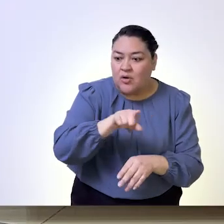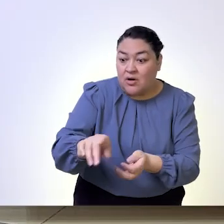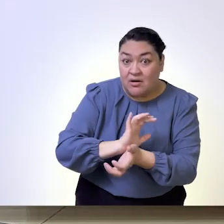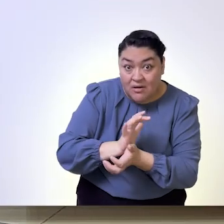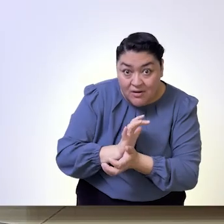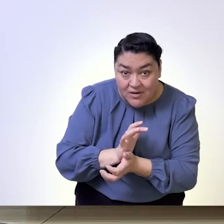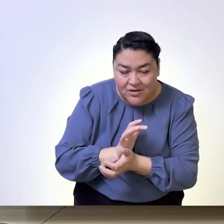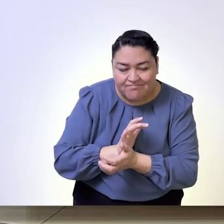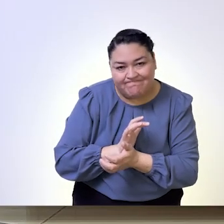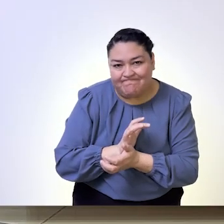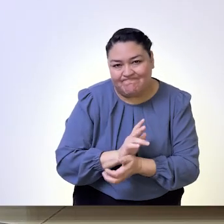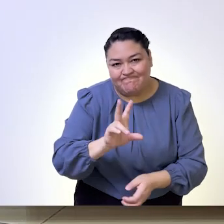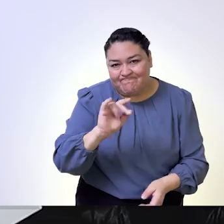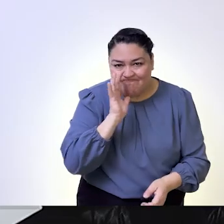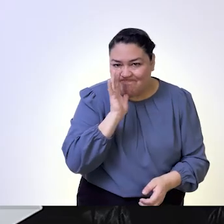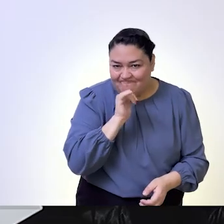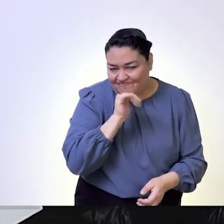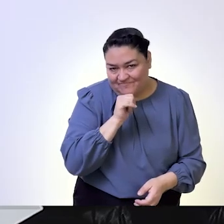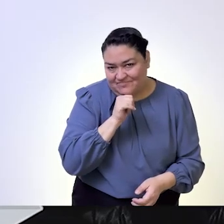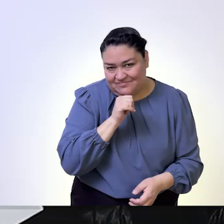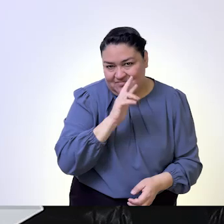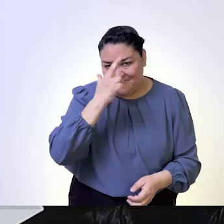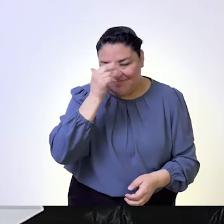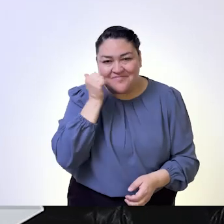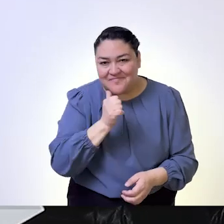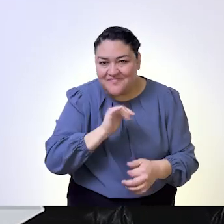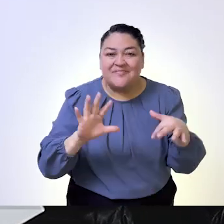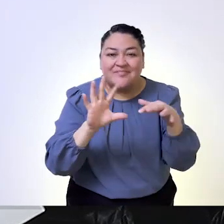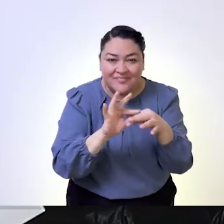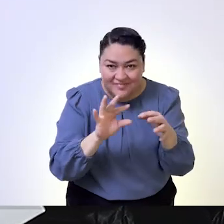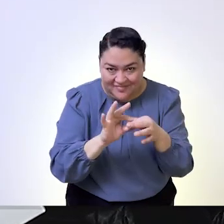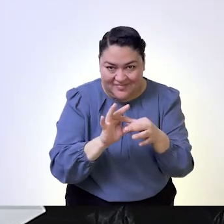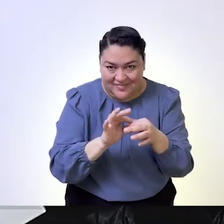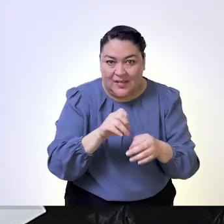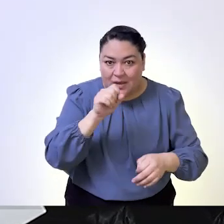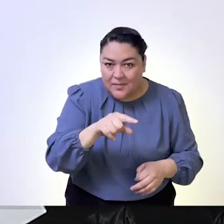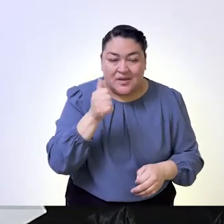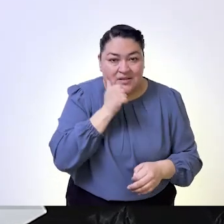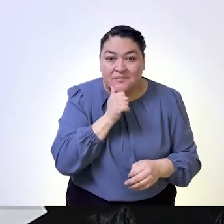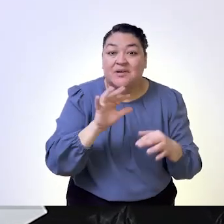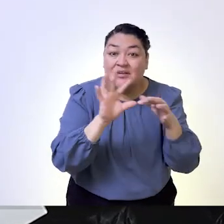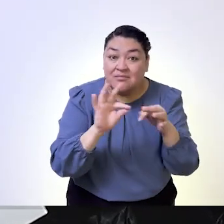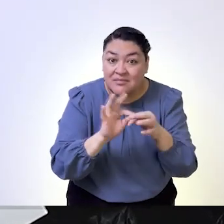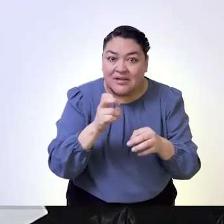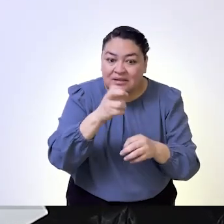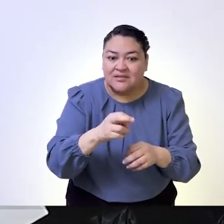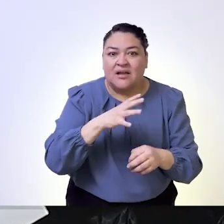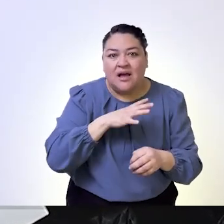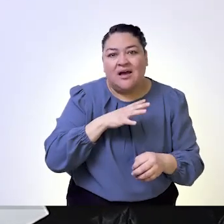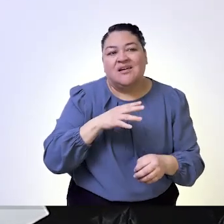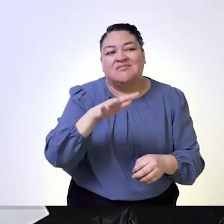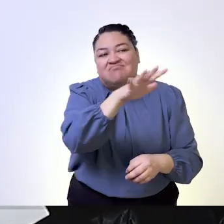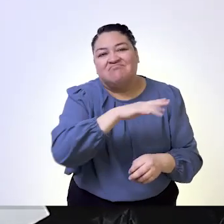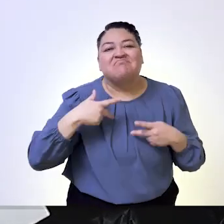derecho antidiscriminatorio, donde en esencia y en su construcción y en su núcleo duro, pues estamos hablando de